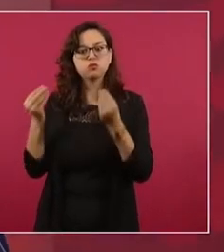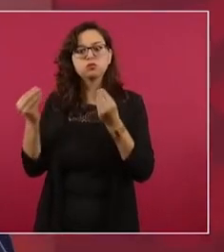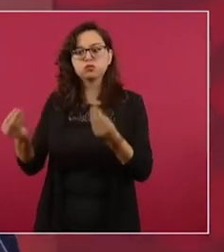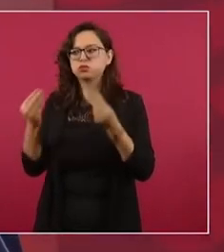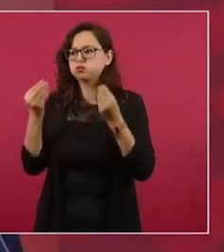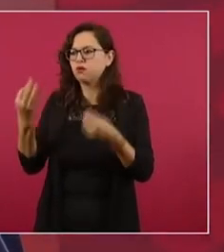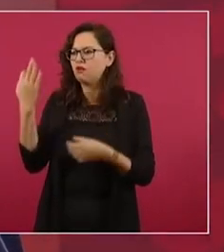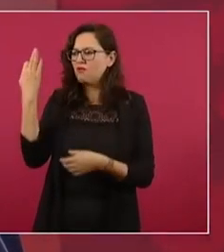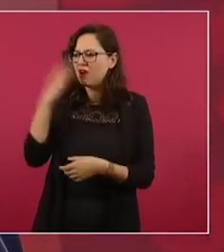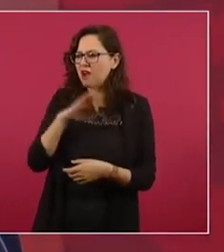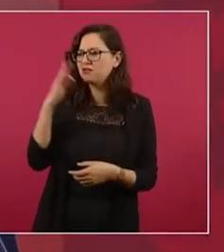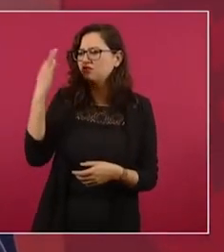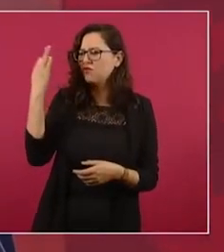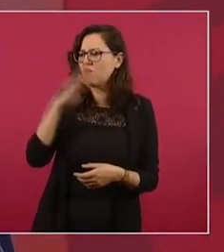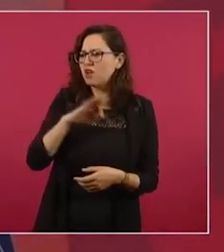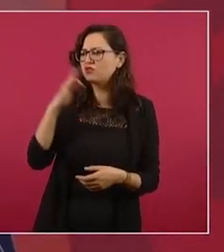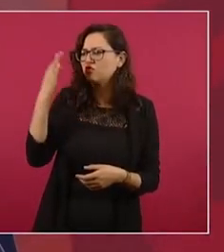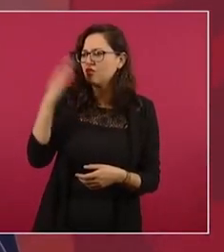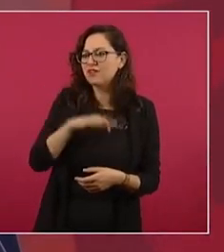pajarracos,